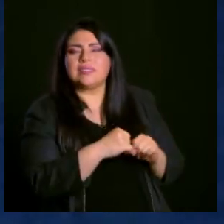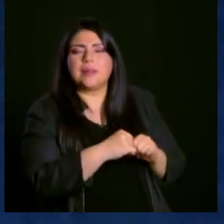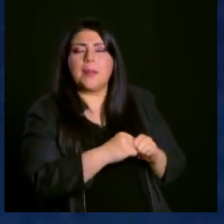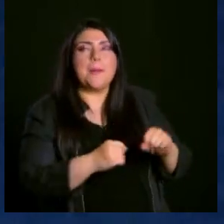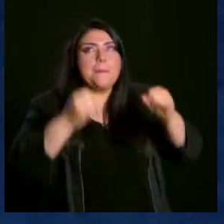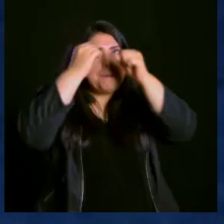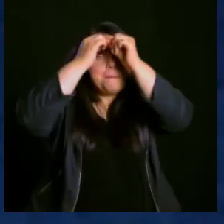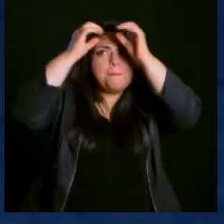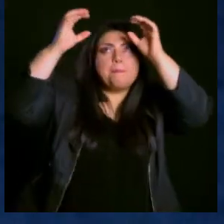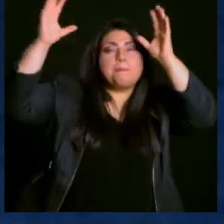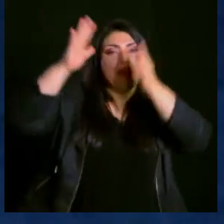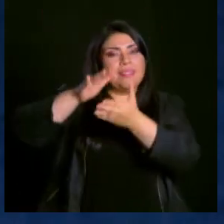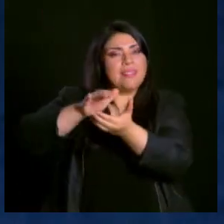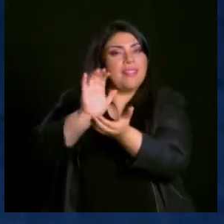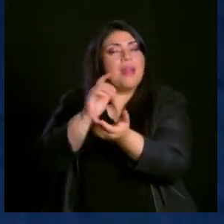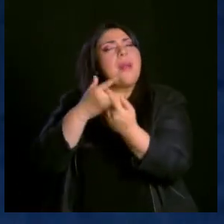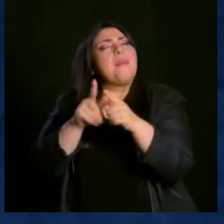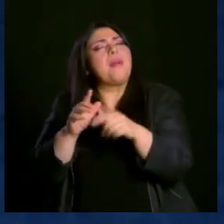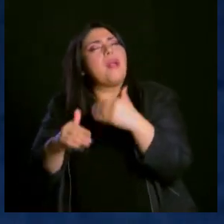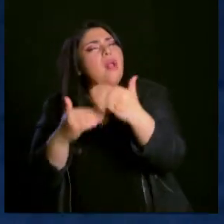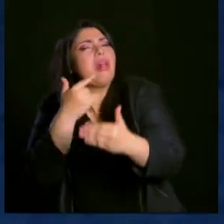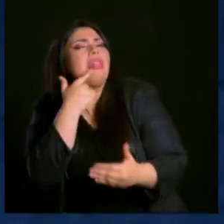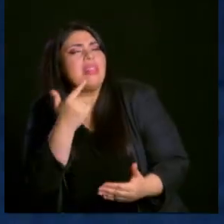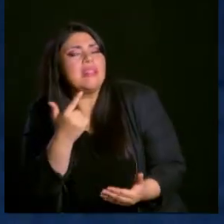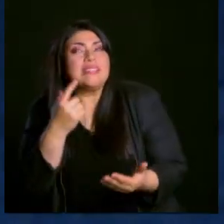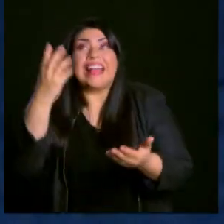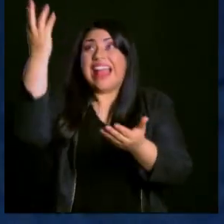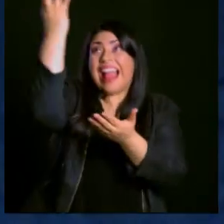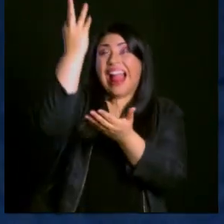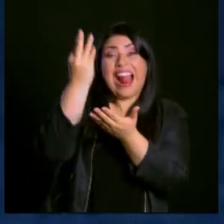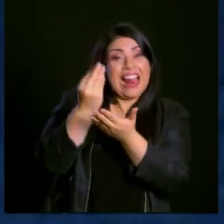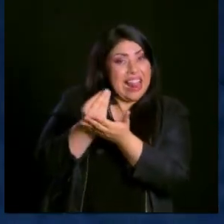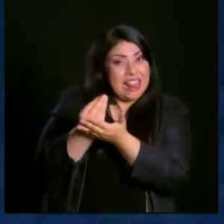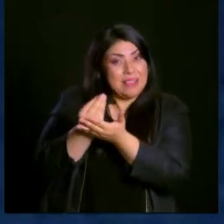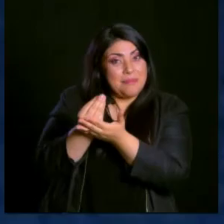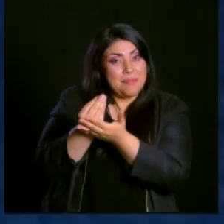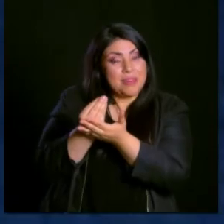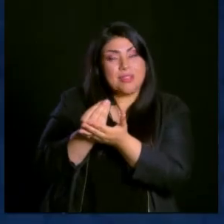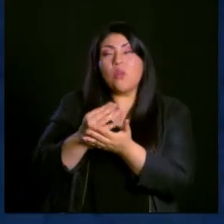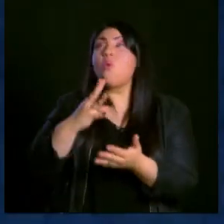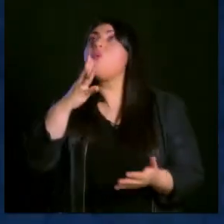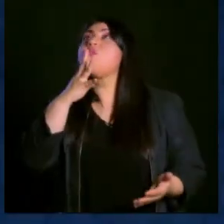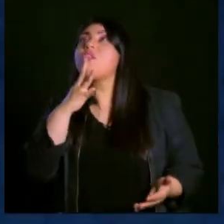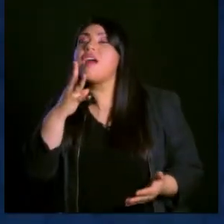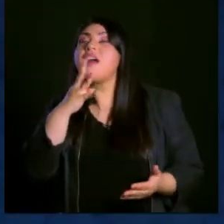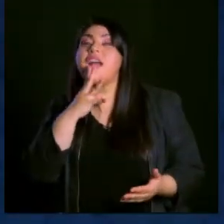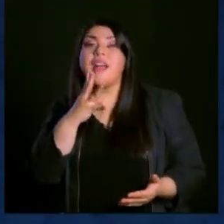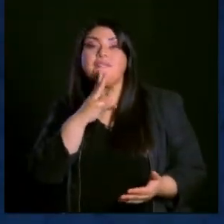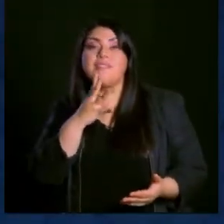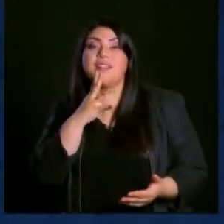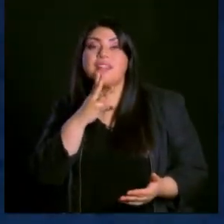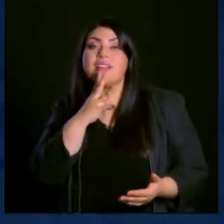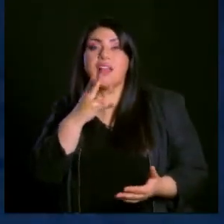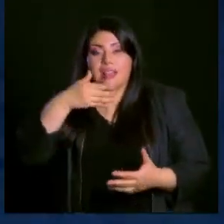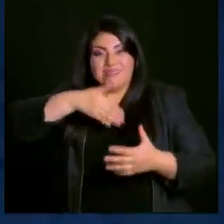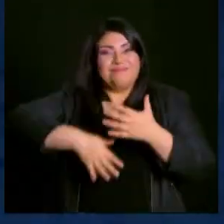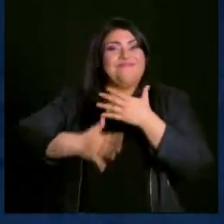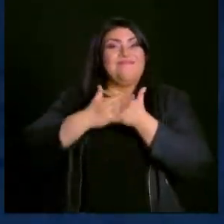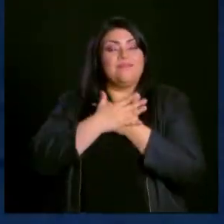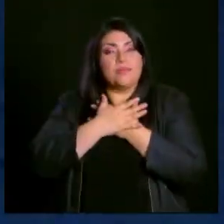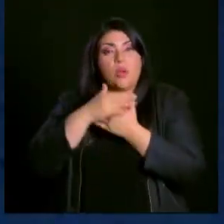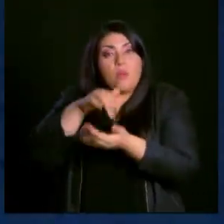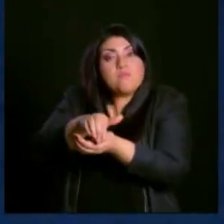primera Corintios 14 verso 2 que el espíritu el que habla en lenguas por el espíritu habla misterios es la misma carta